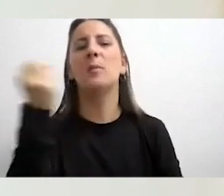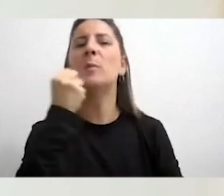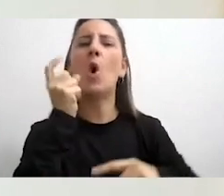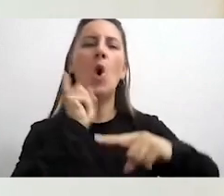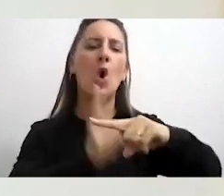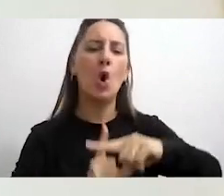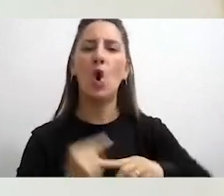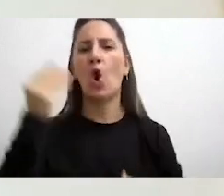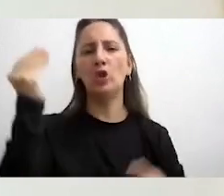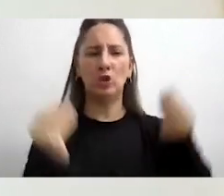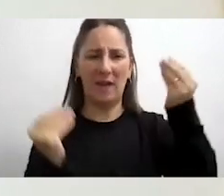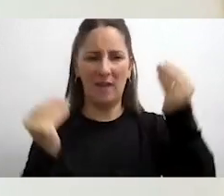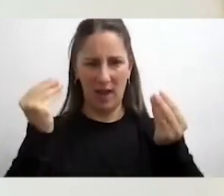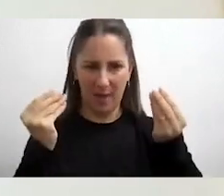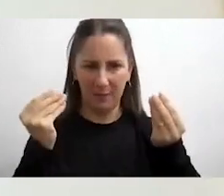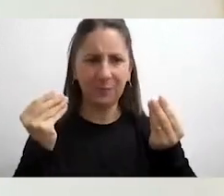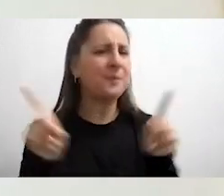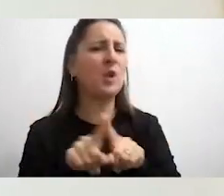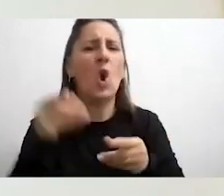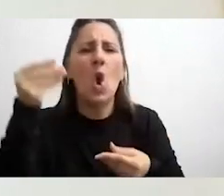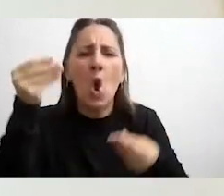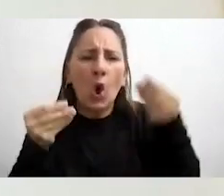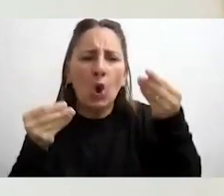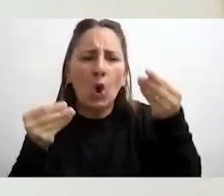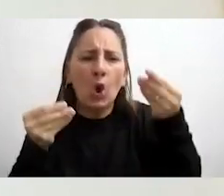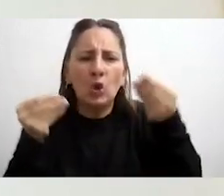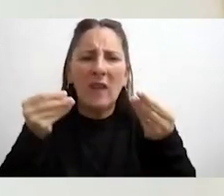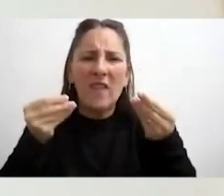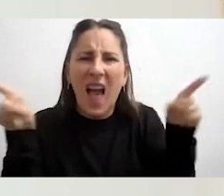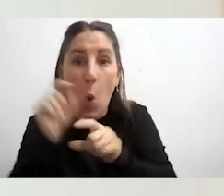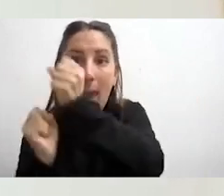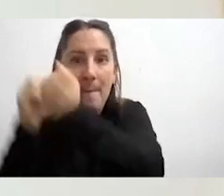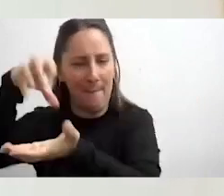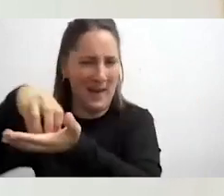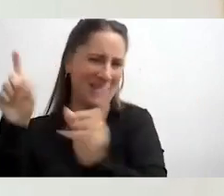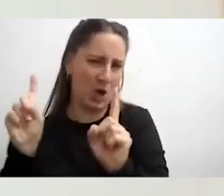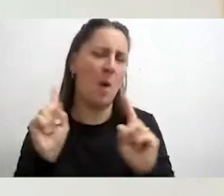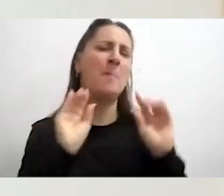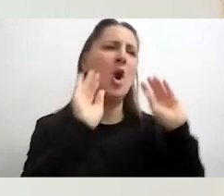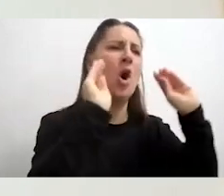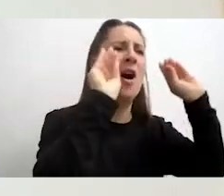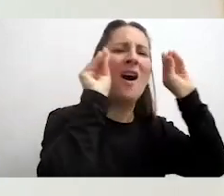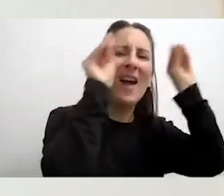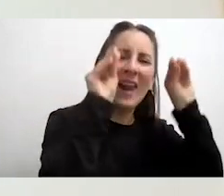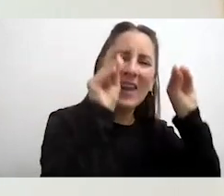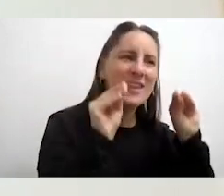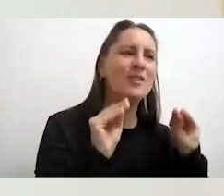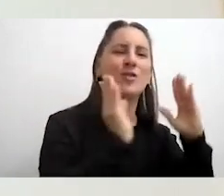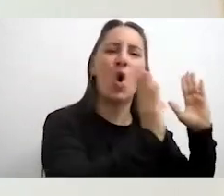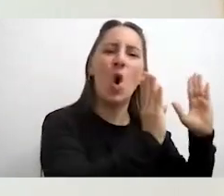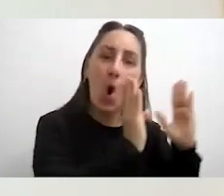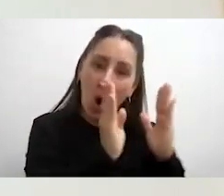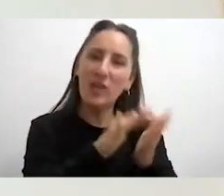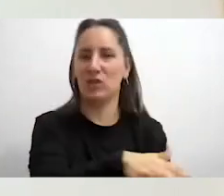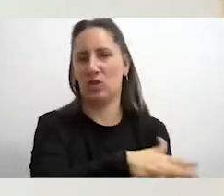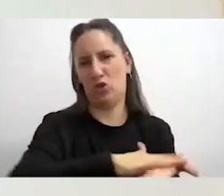contabilidad. Yo no les digo que lleven una contabilidad como una empresa, pero con unos registros ordenados se pueden resolver muchas